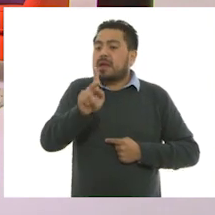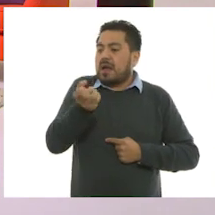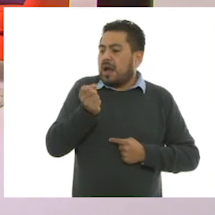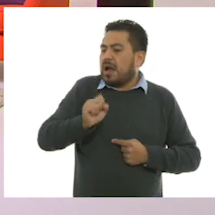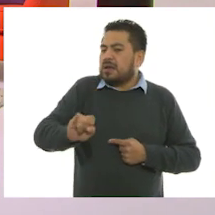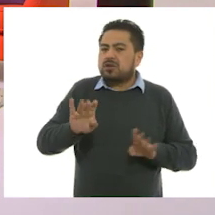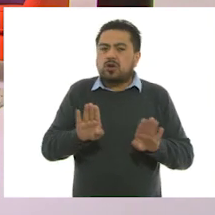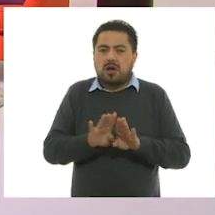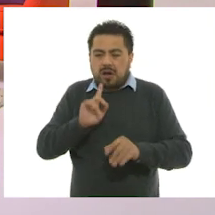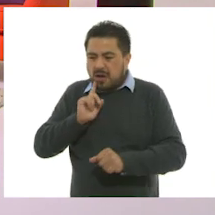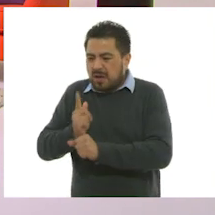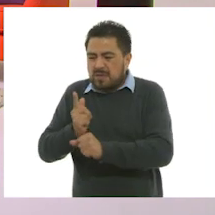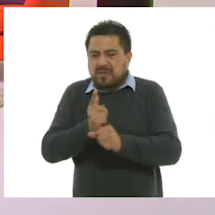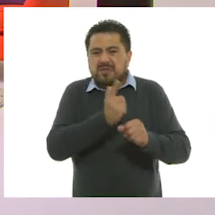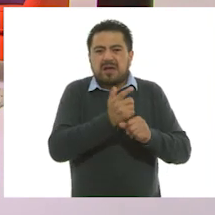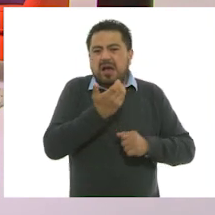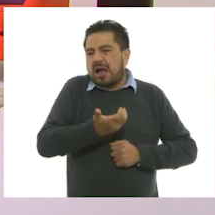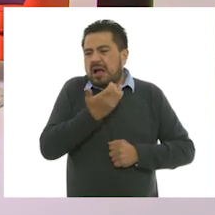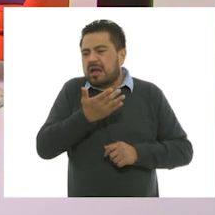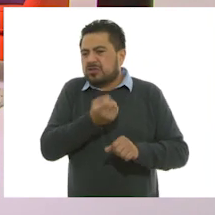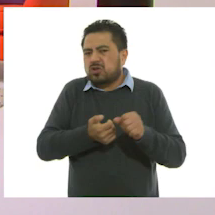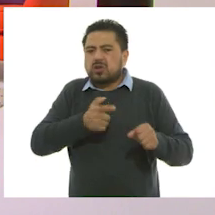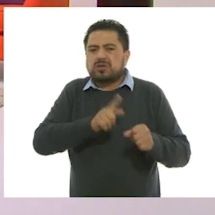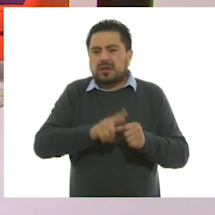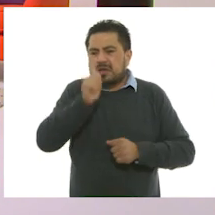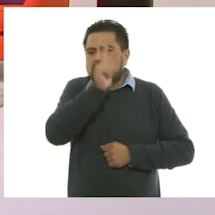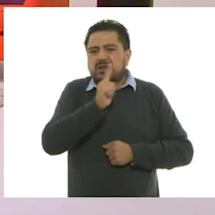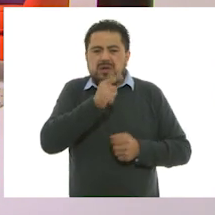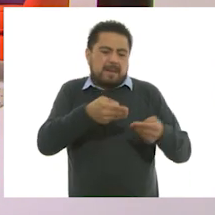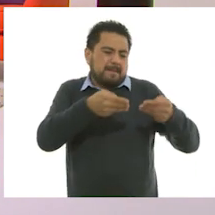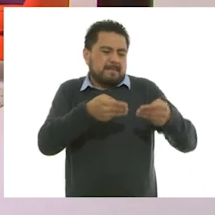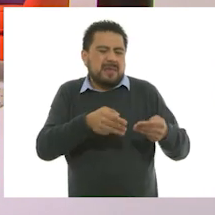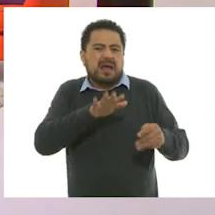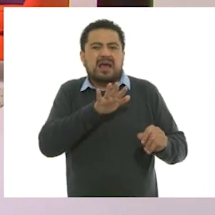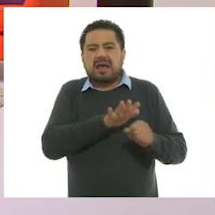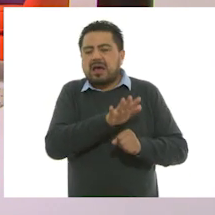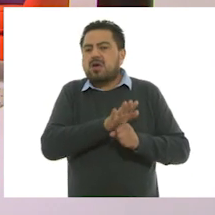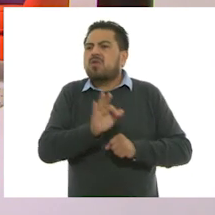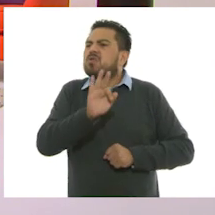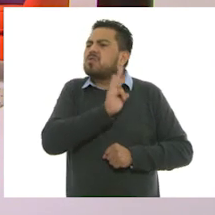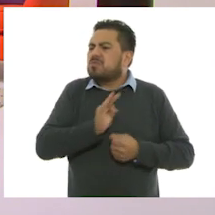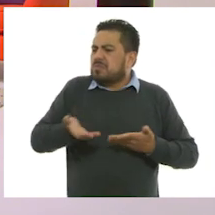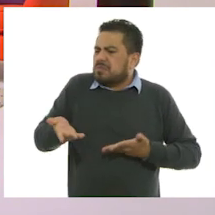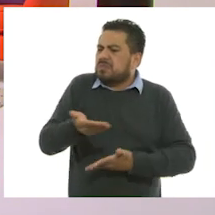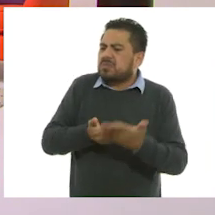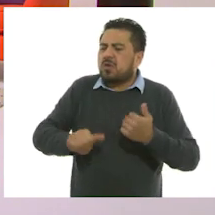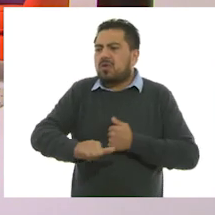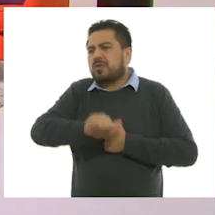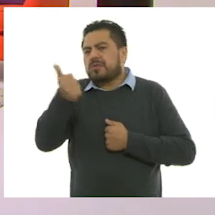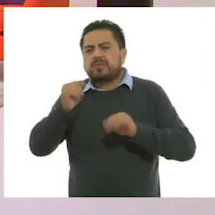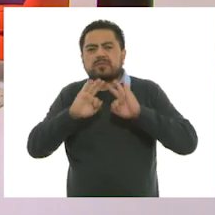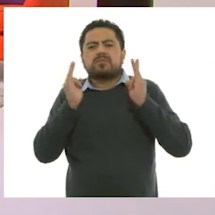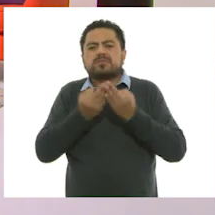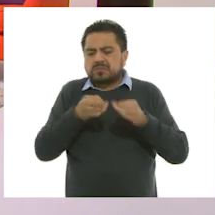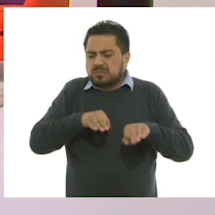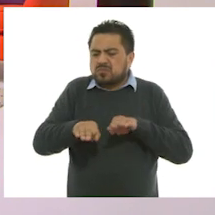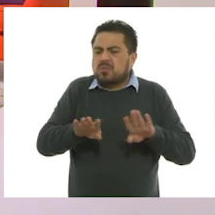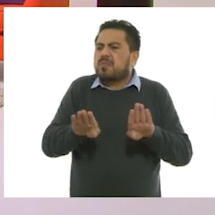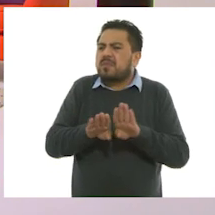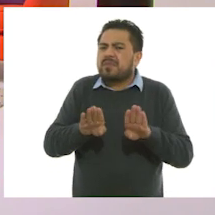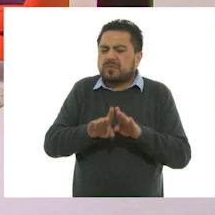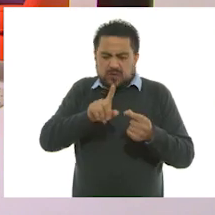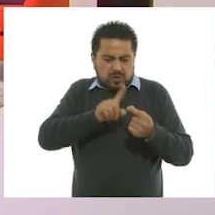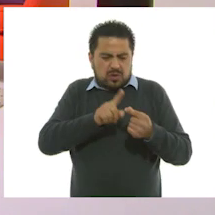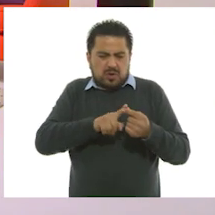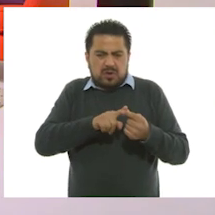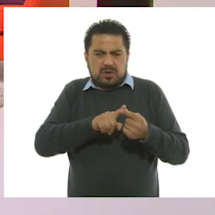como vimos con la práctica social del lenguaje de mercado, ¿podrías compartirnos otra forma de trabajo en donde